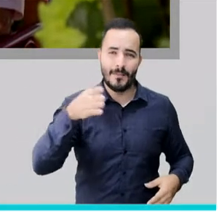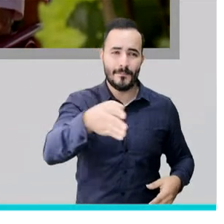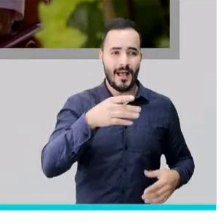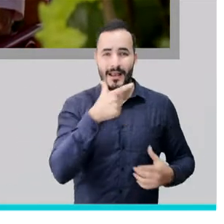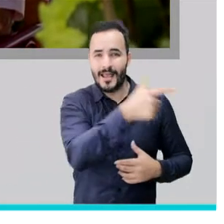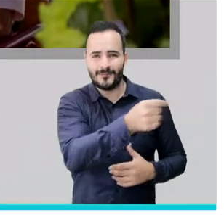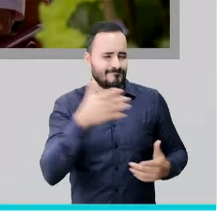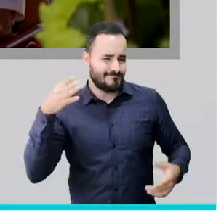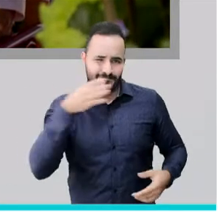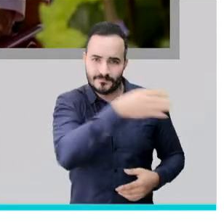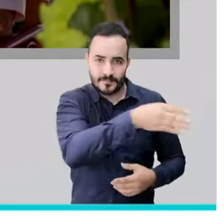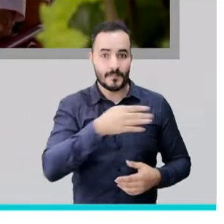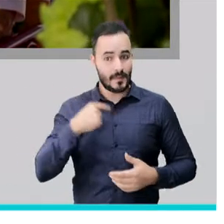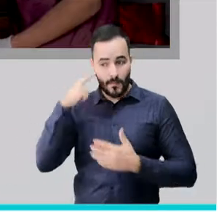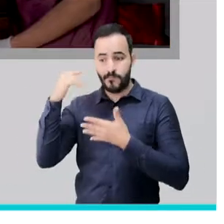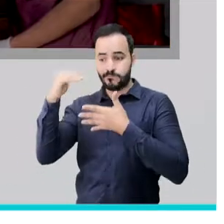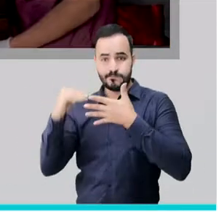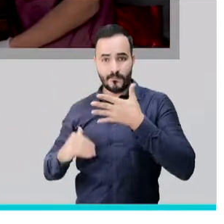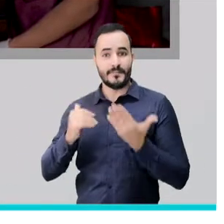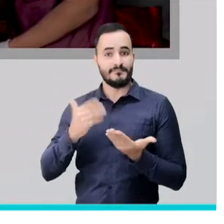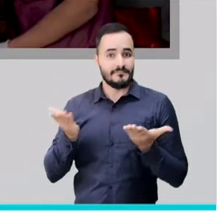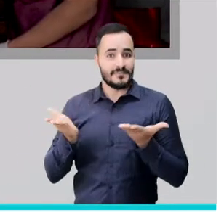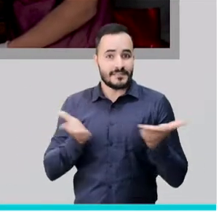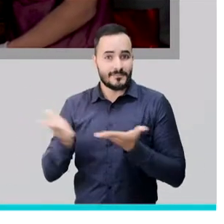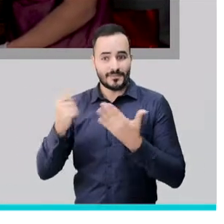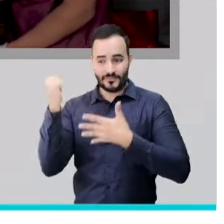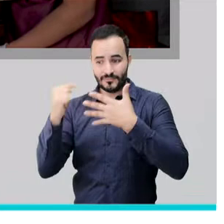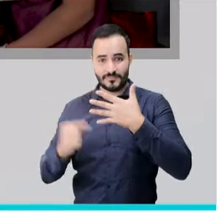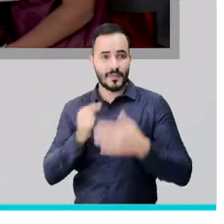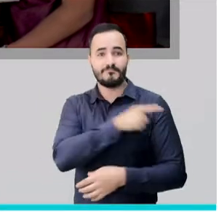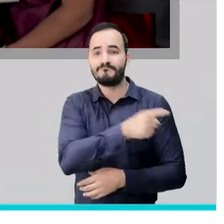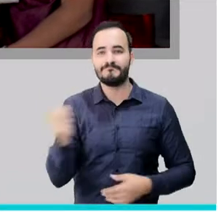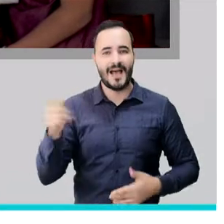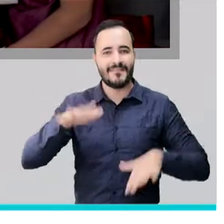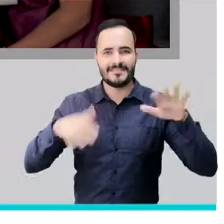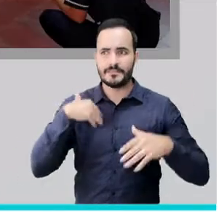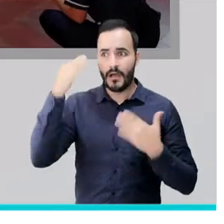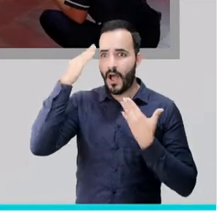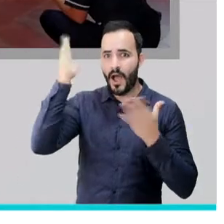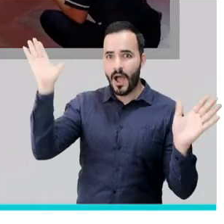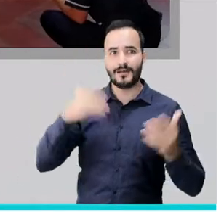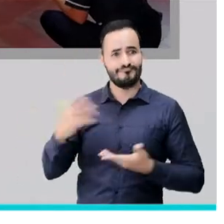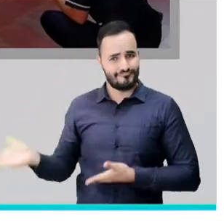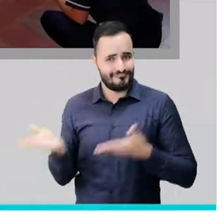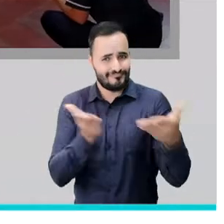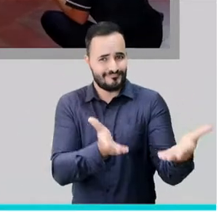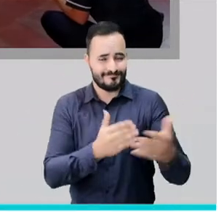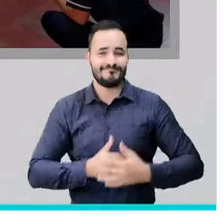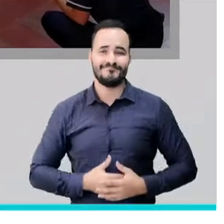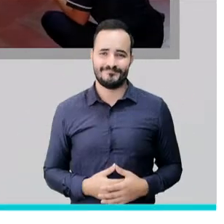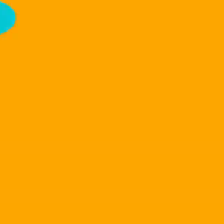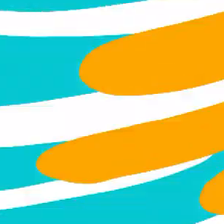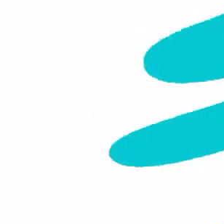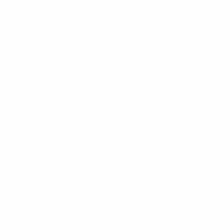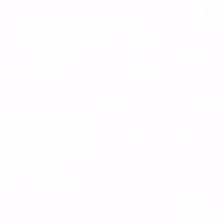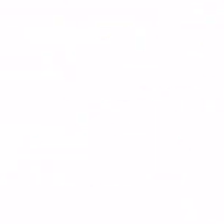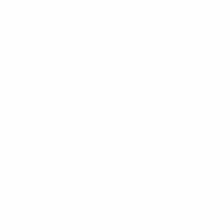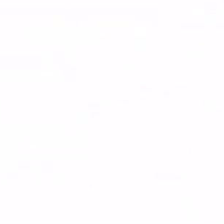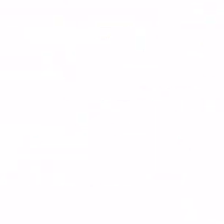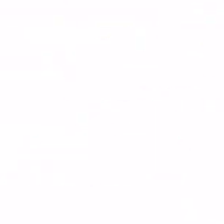ciudad y llevar toda esta oferta de servicios del programa que muchas veces no saben que tienen derecho a ellos.